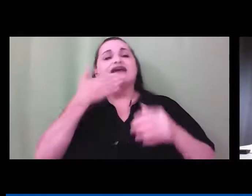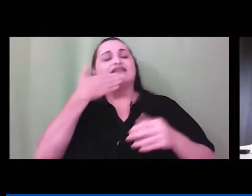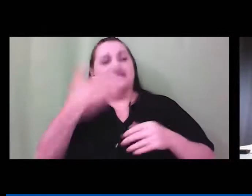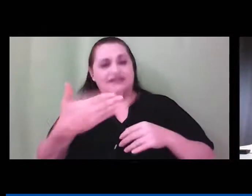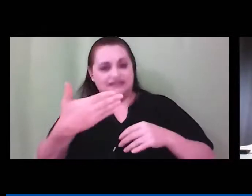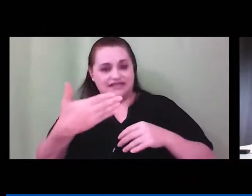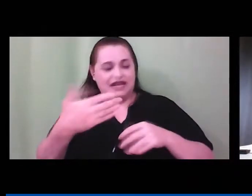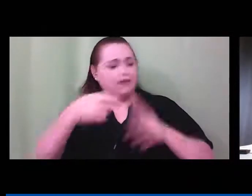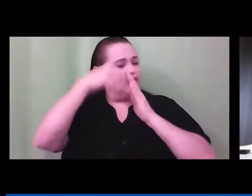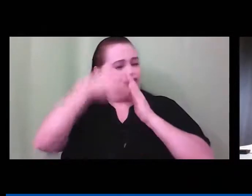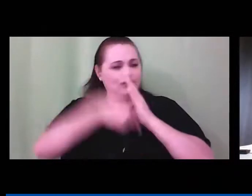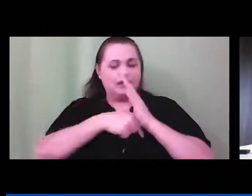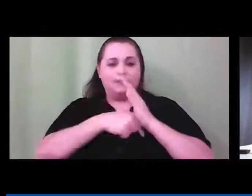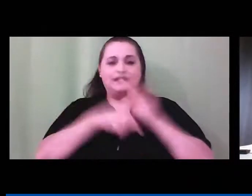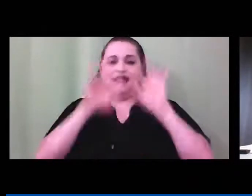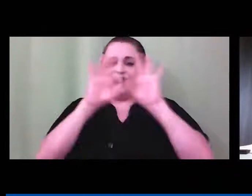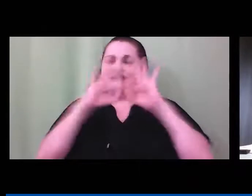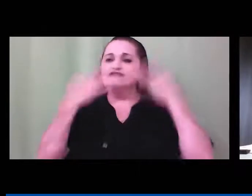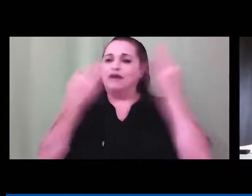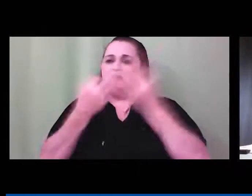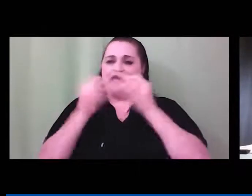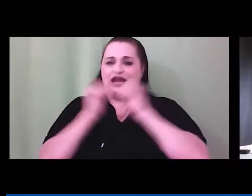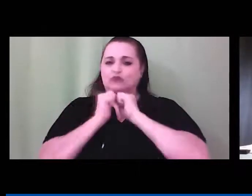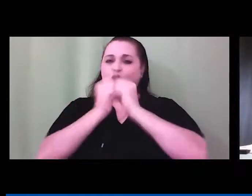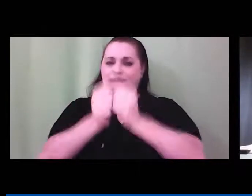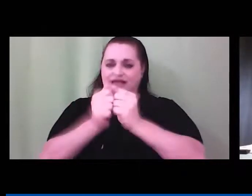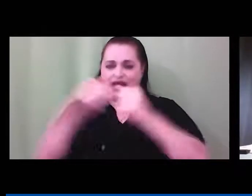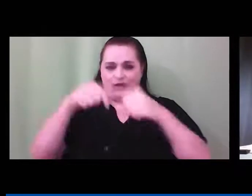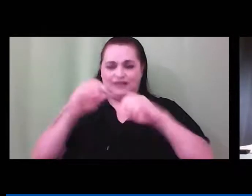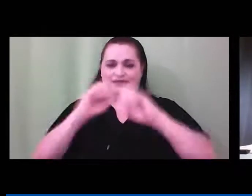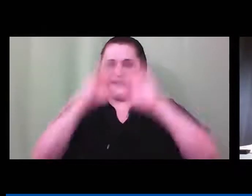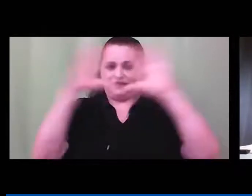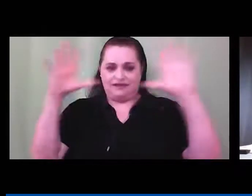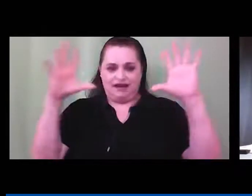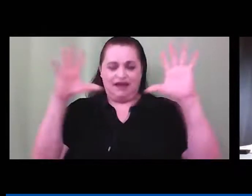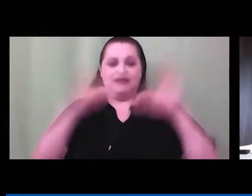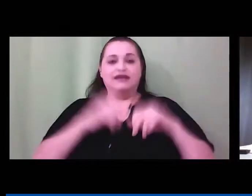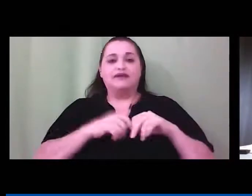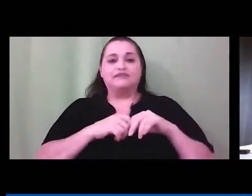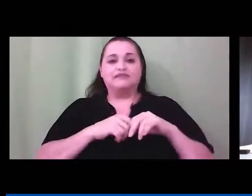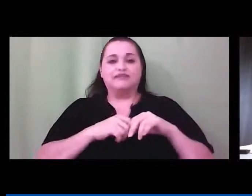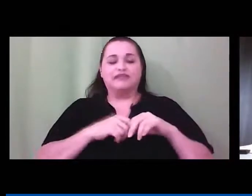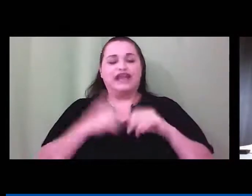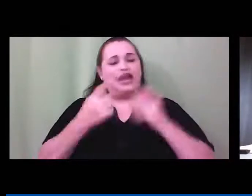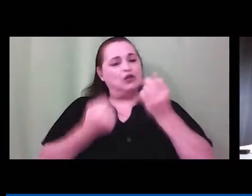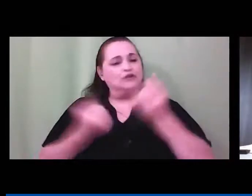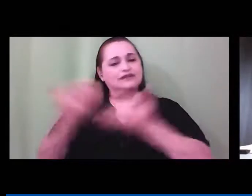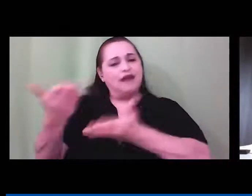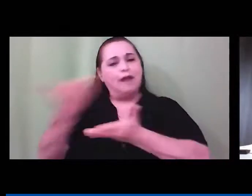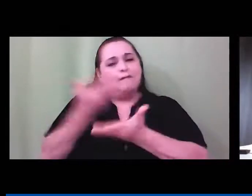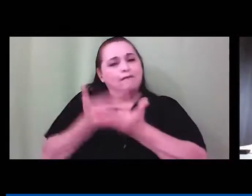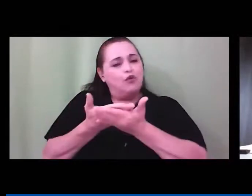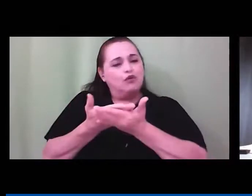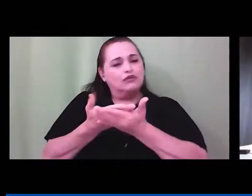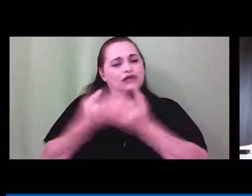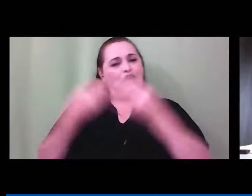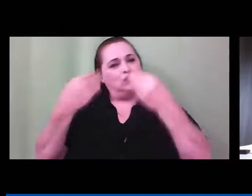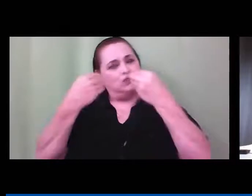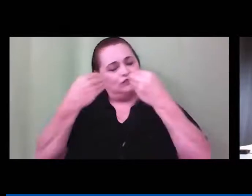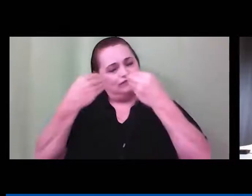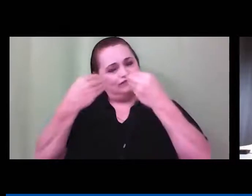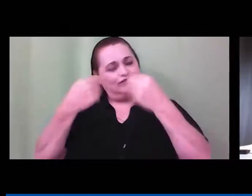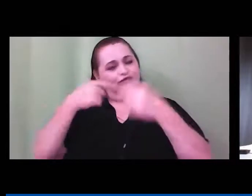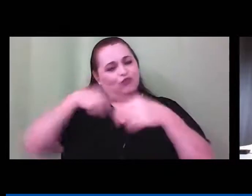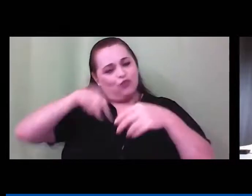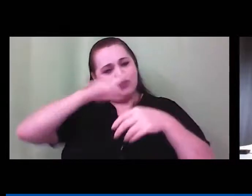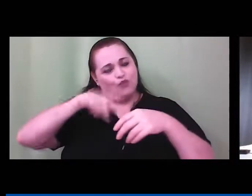Agradecer profundamente a las familias que nos acompañaron esta mañana, que nos aporta en nuestra formación